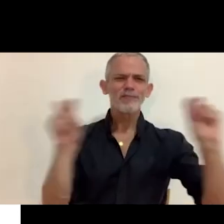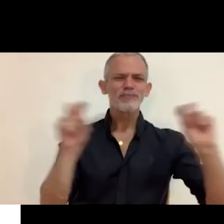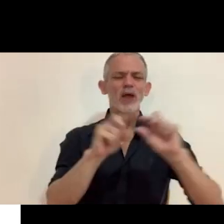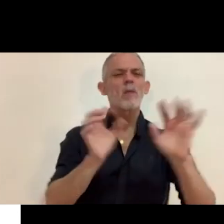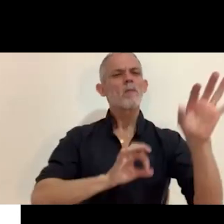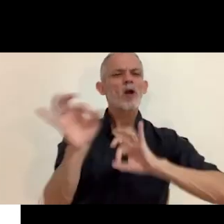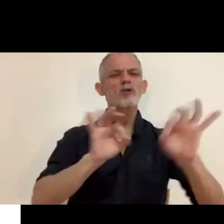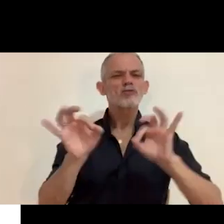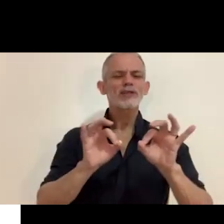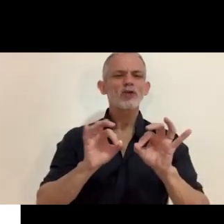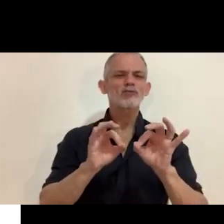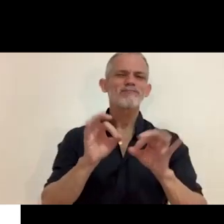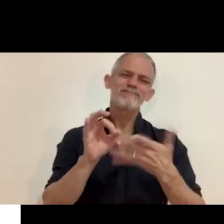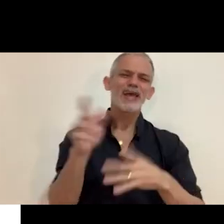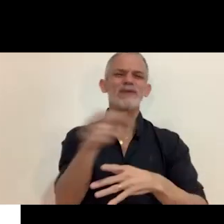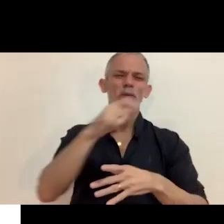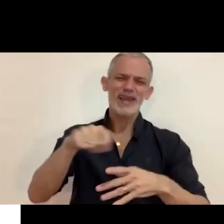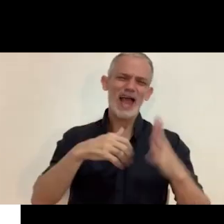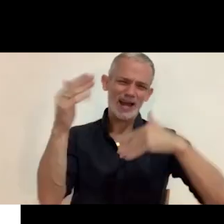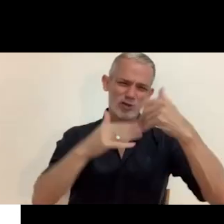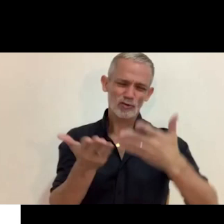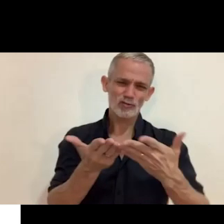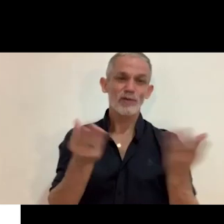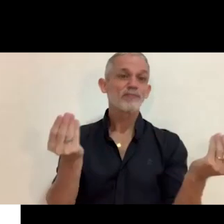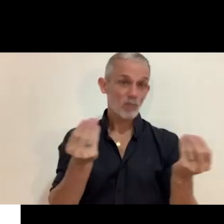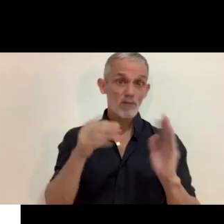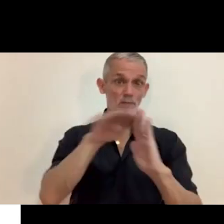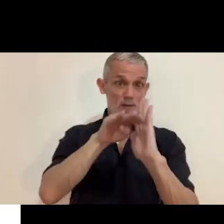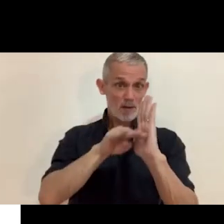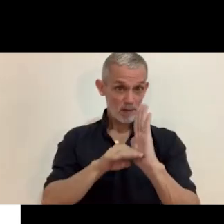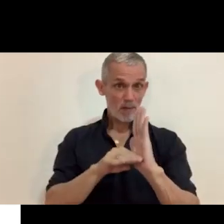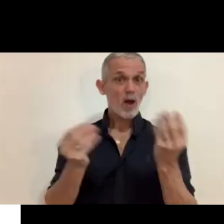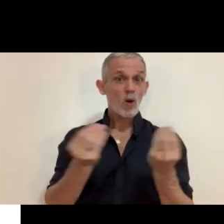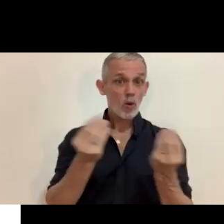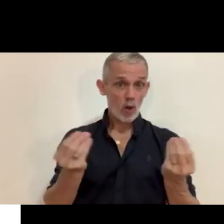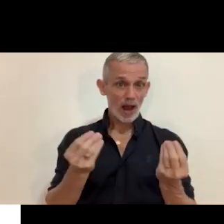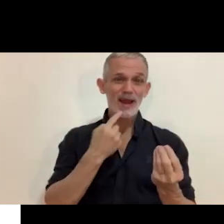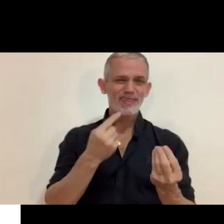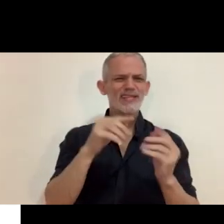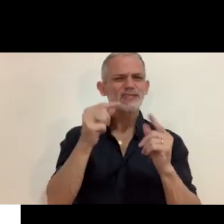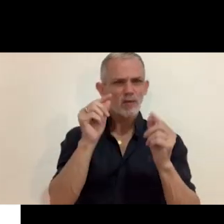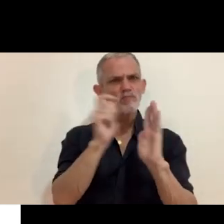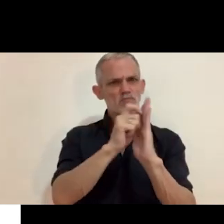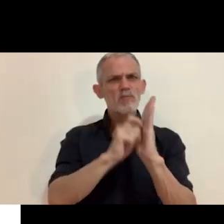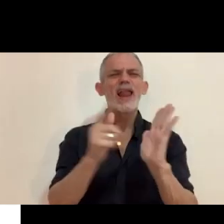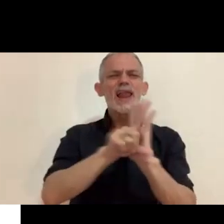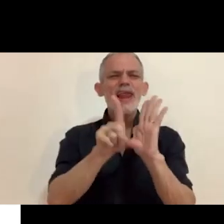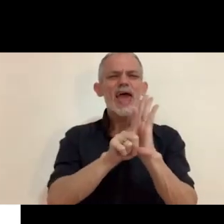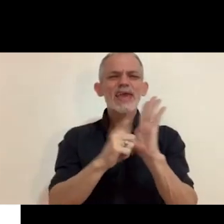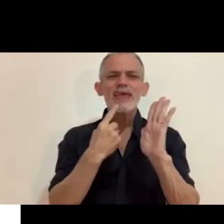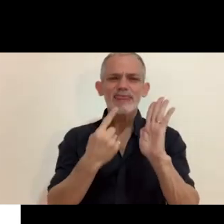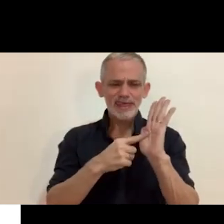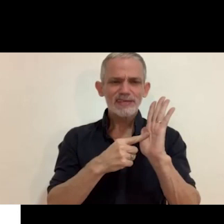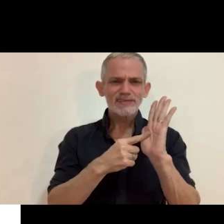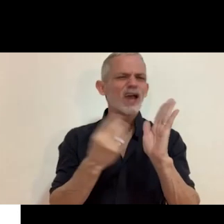proyectos inmobiliarios, los puse a continuación, donde la misma ley nos dice que